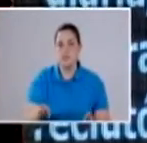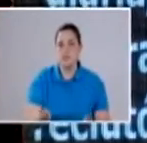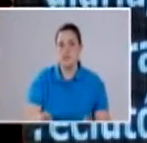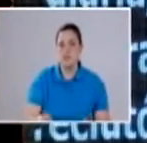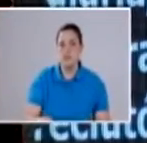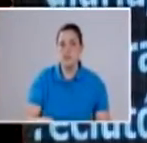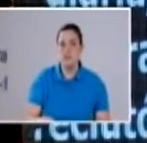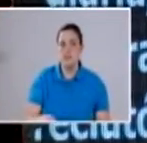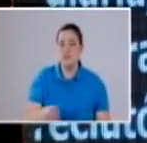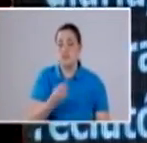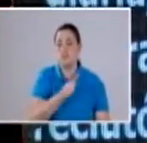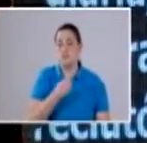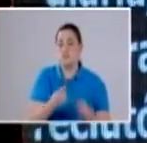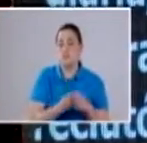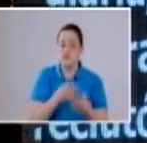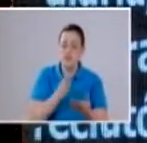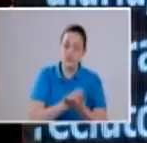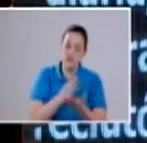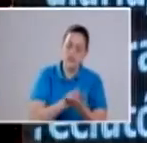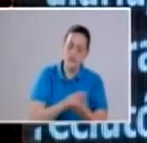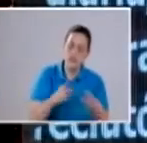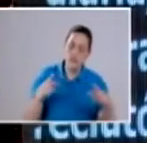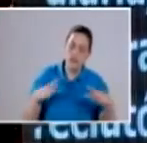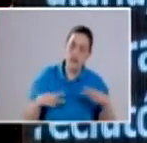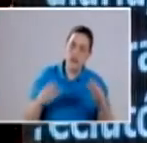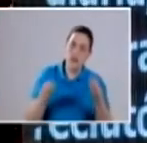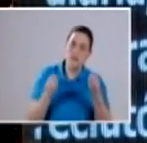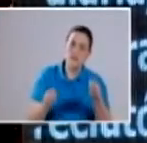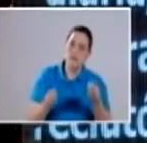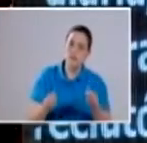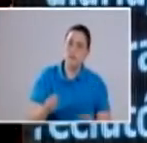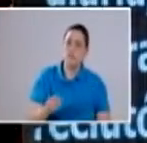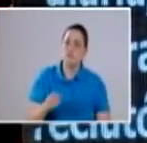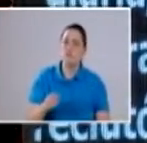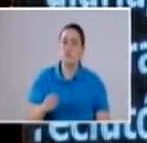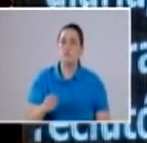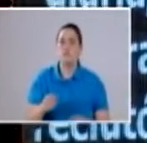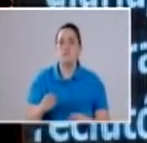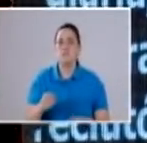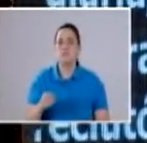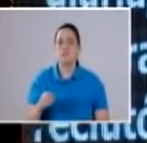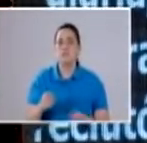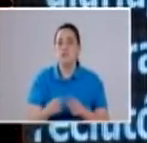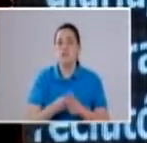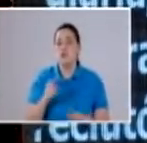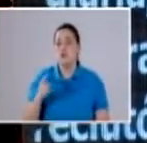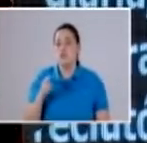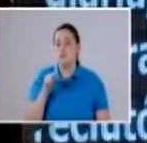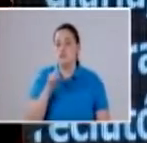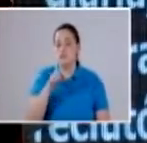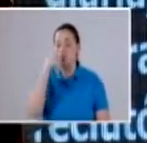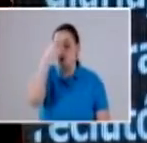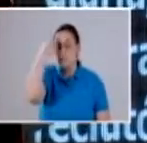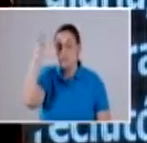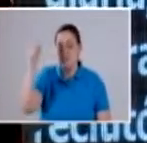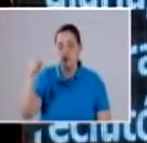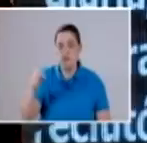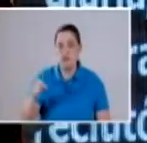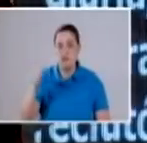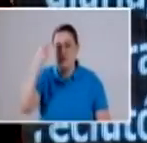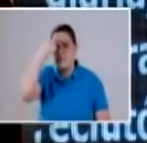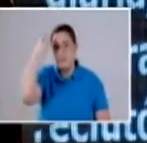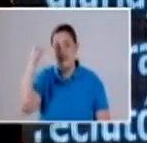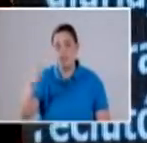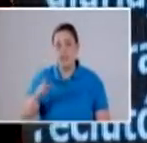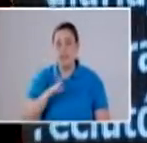Hay muchos con los que usted trabaja que tienen una gran necesidad. Hay muchos que tal vez están padeciendo de una enfermedad terminal o algún familiar